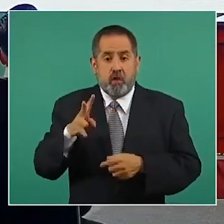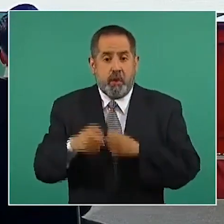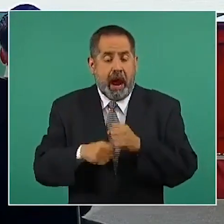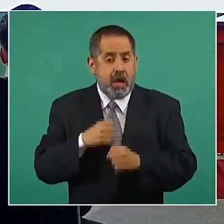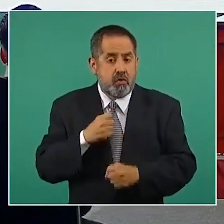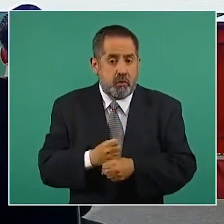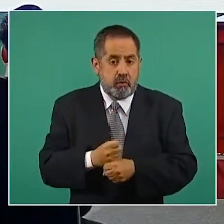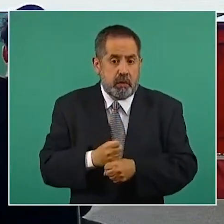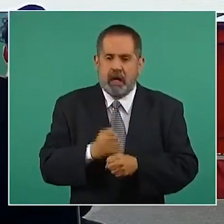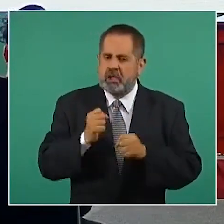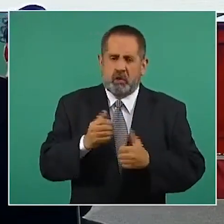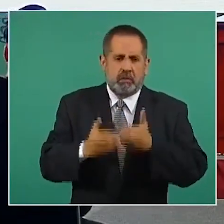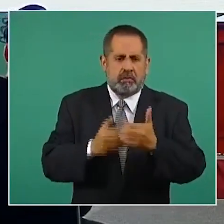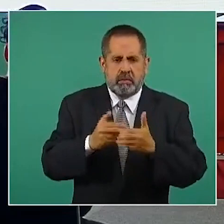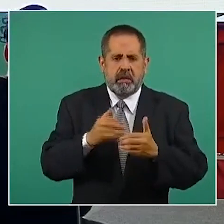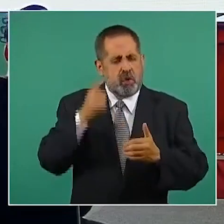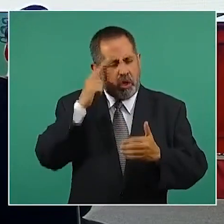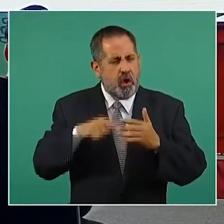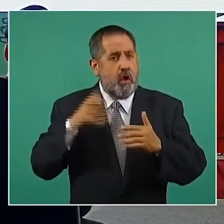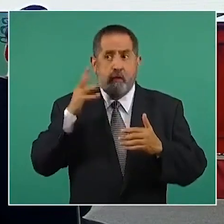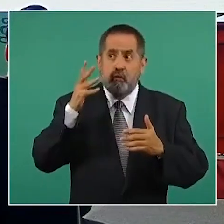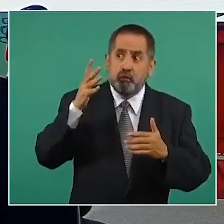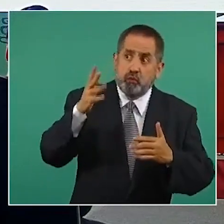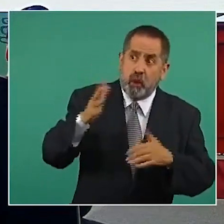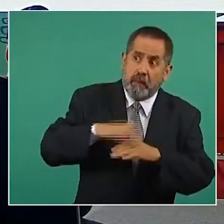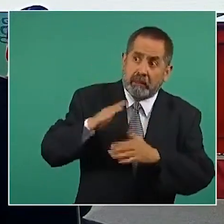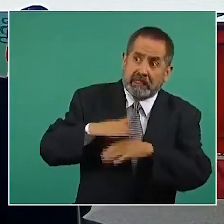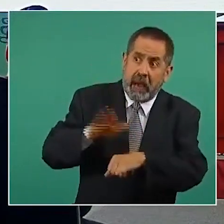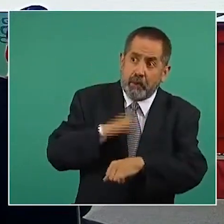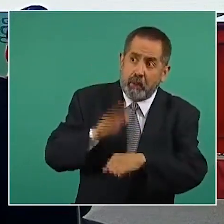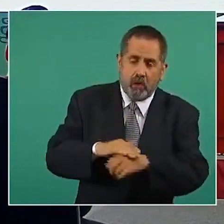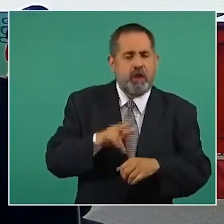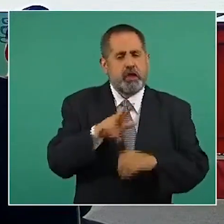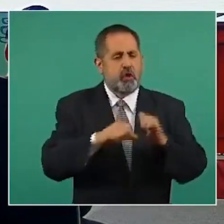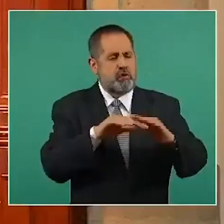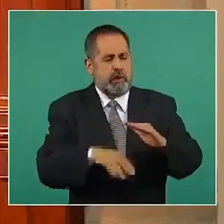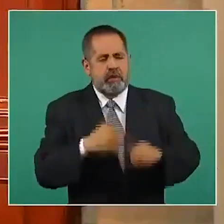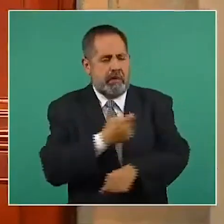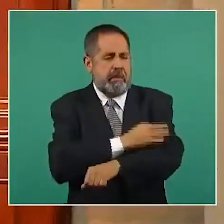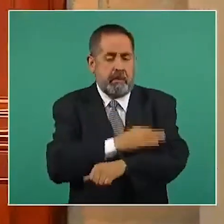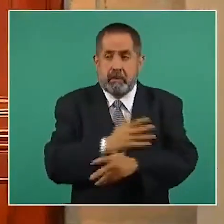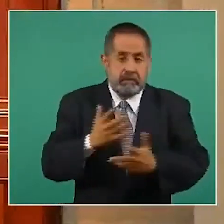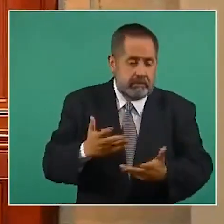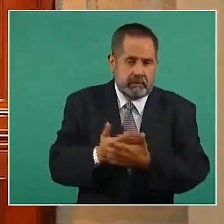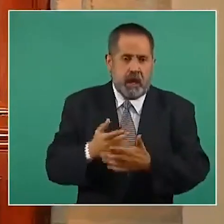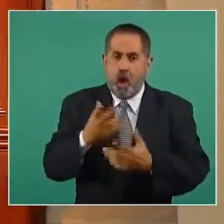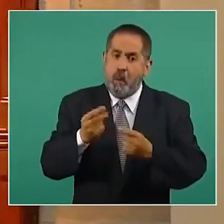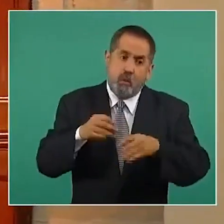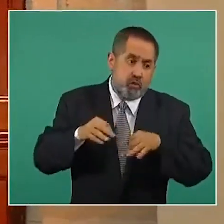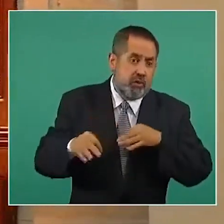y seguramente iremos avanzando en menores de edad conforme se vayan aprobando. Esto implica mucho trabajo también